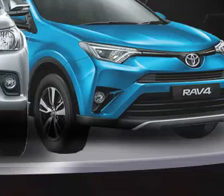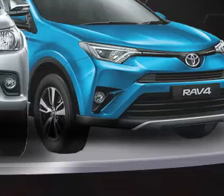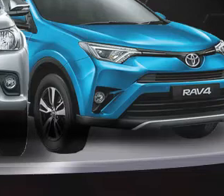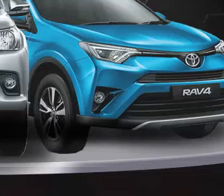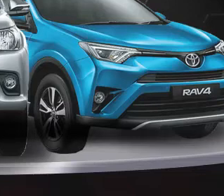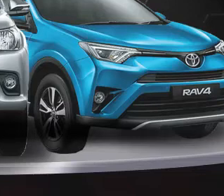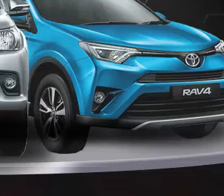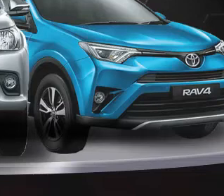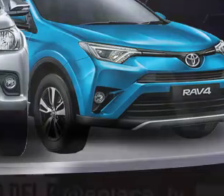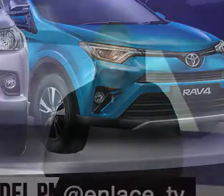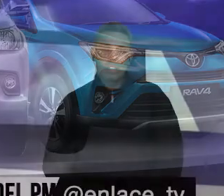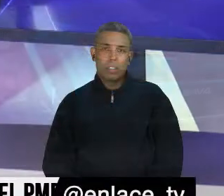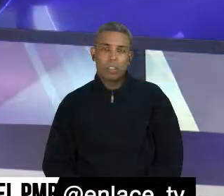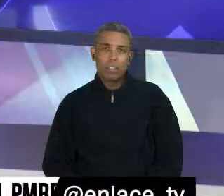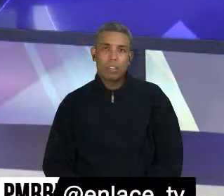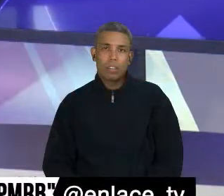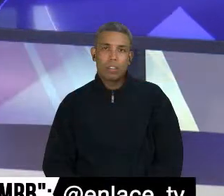Street.